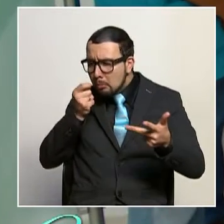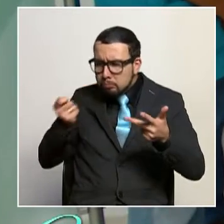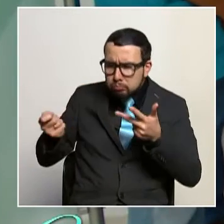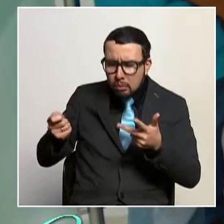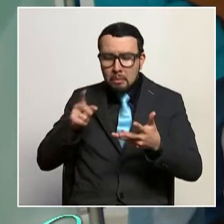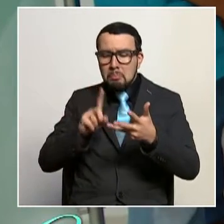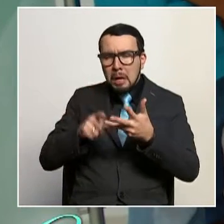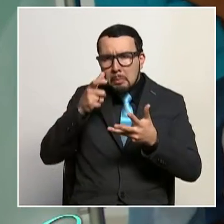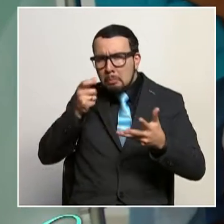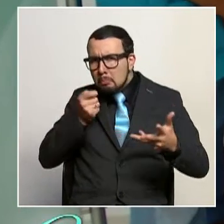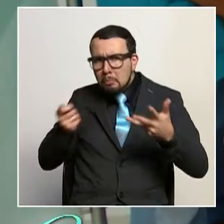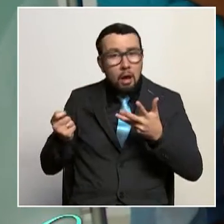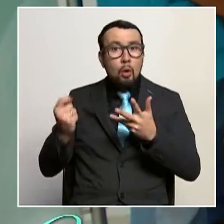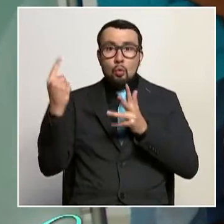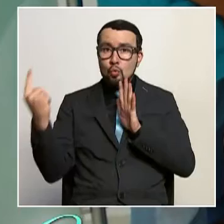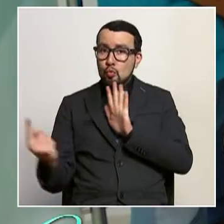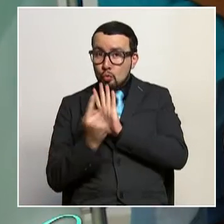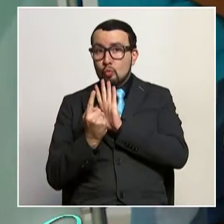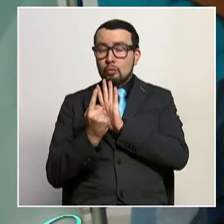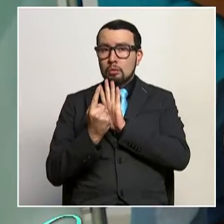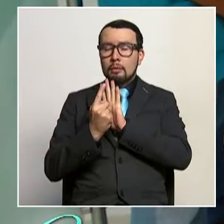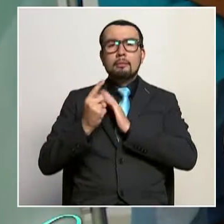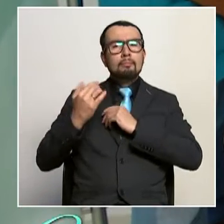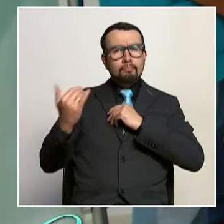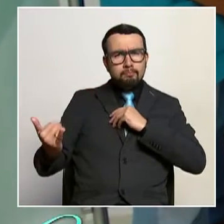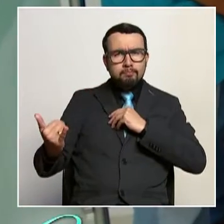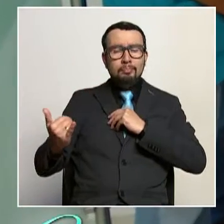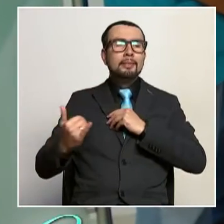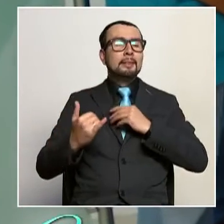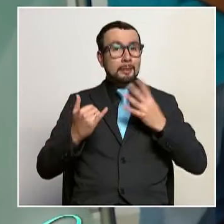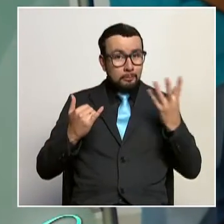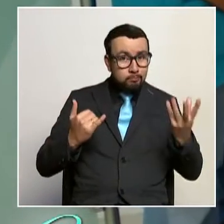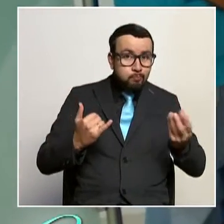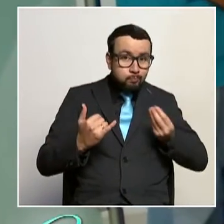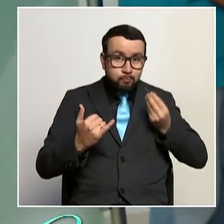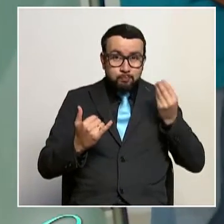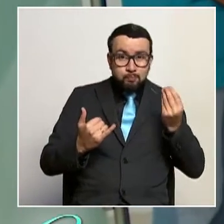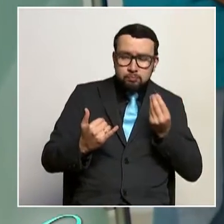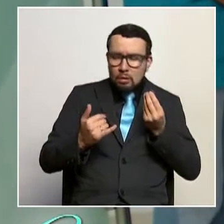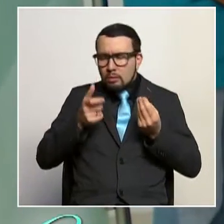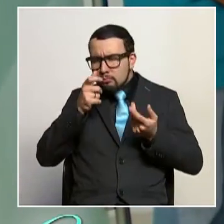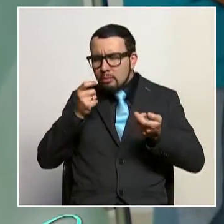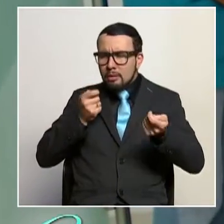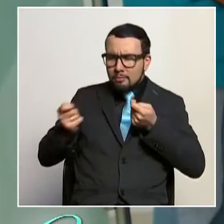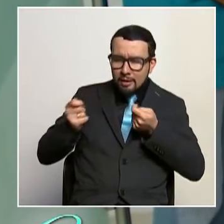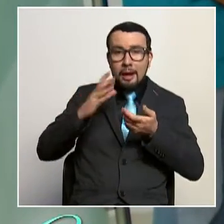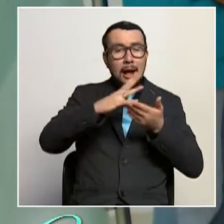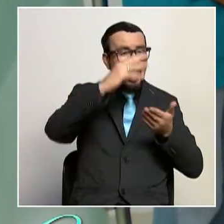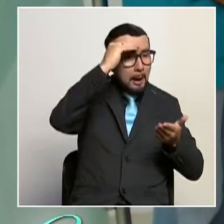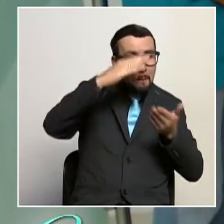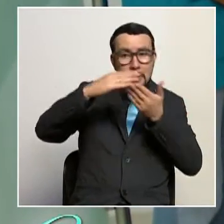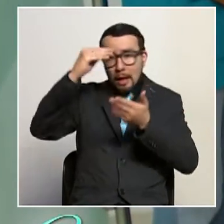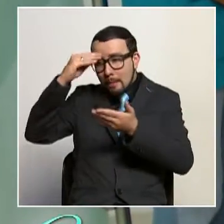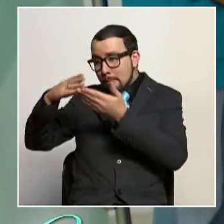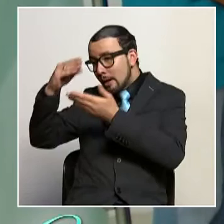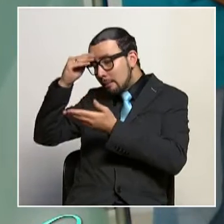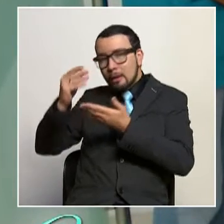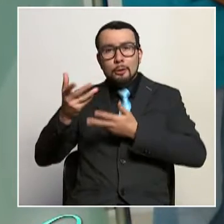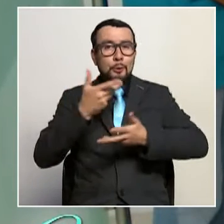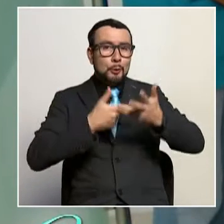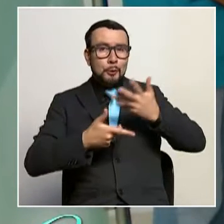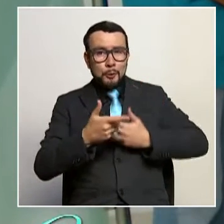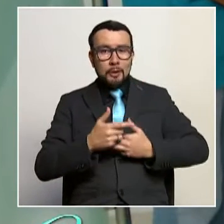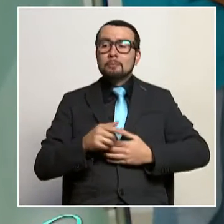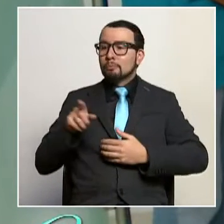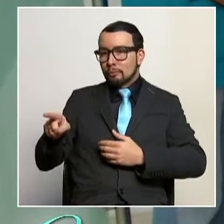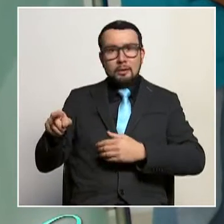ven, porque hay casos clínicos que nosotros los vemos entre muchos, primero porque estamos aprendiendo. Ustedes son los que realmente lo